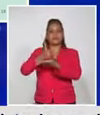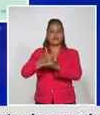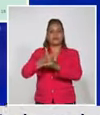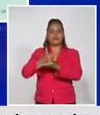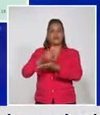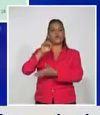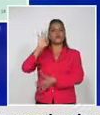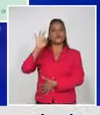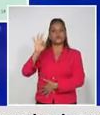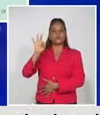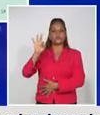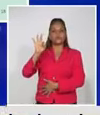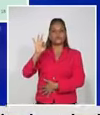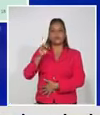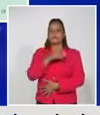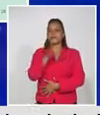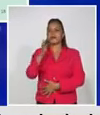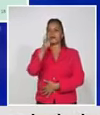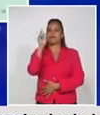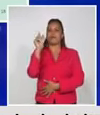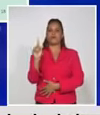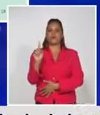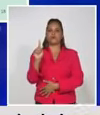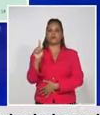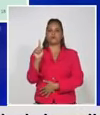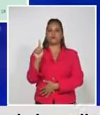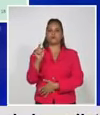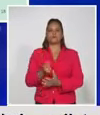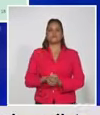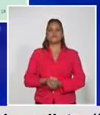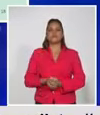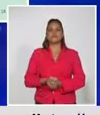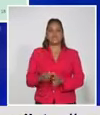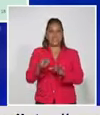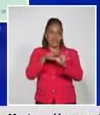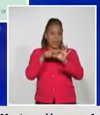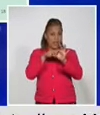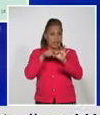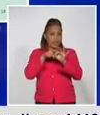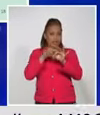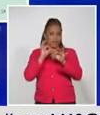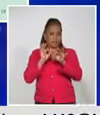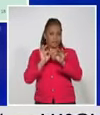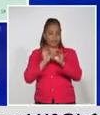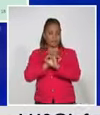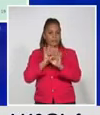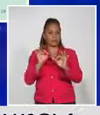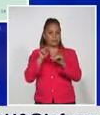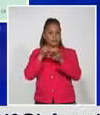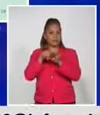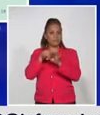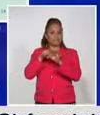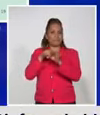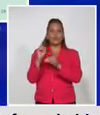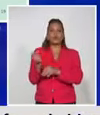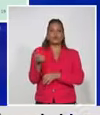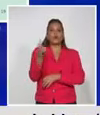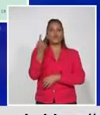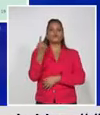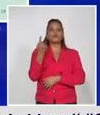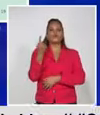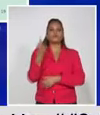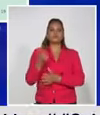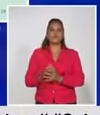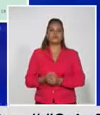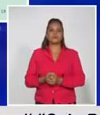8, Baracoa 1. Y el municipio especial Isla de la Juventud confirma un caso contra ninguno